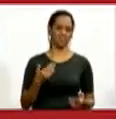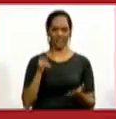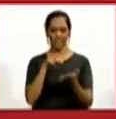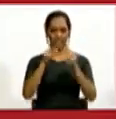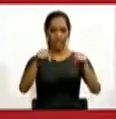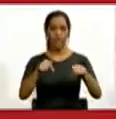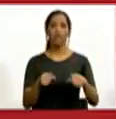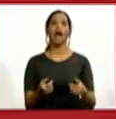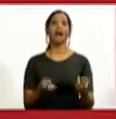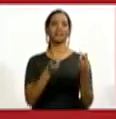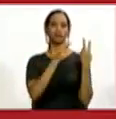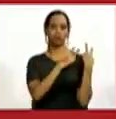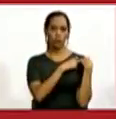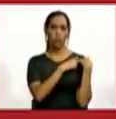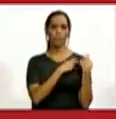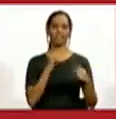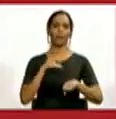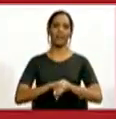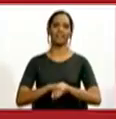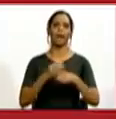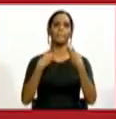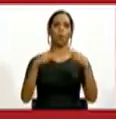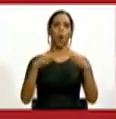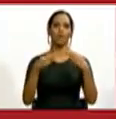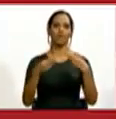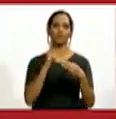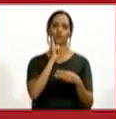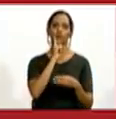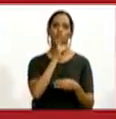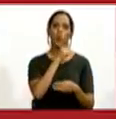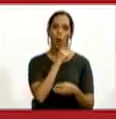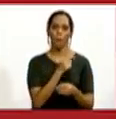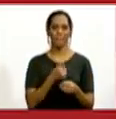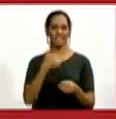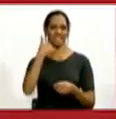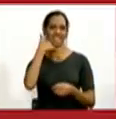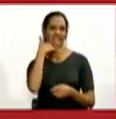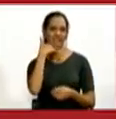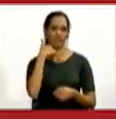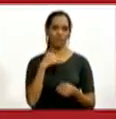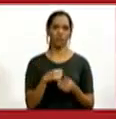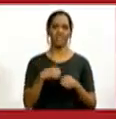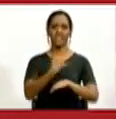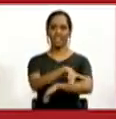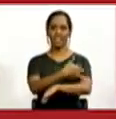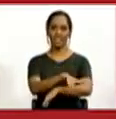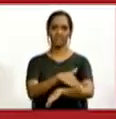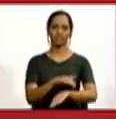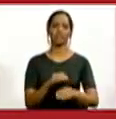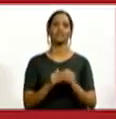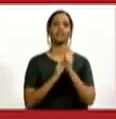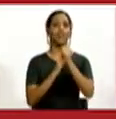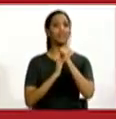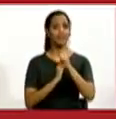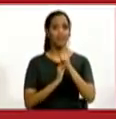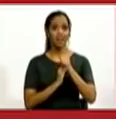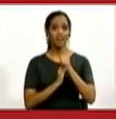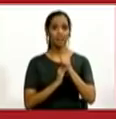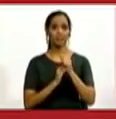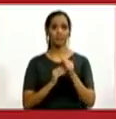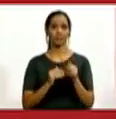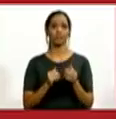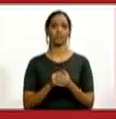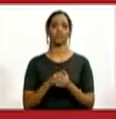asuma las responsabilidades penales de estar publicando nombres, números de teléfono y direcciones de dirigentes